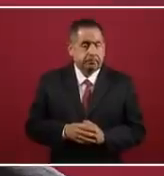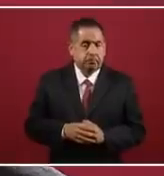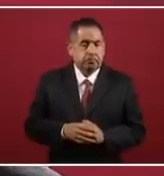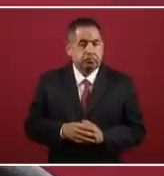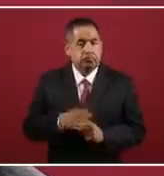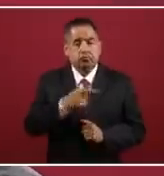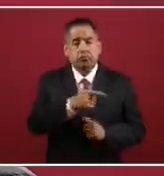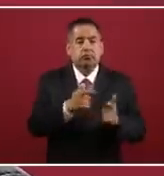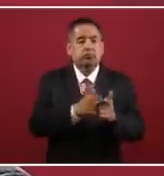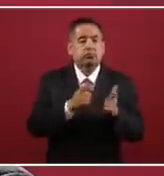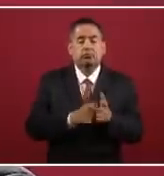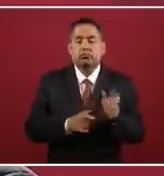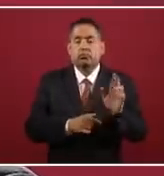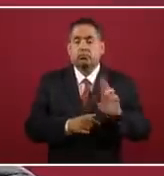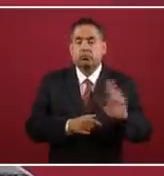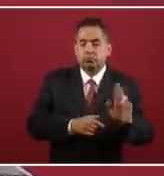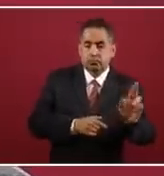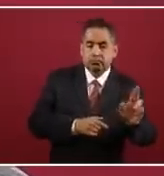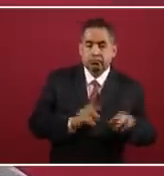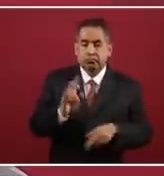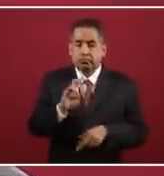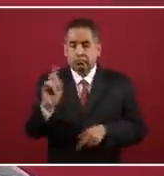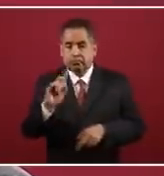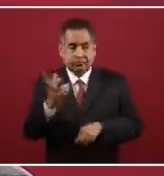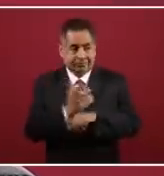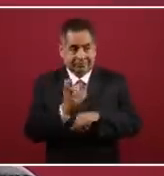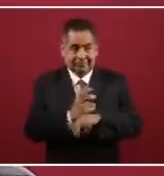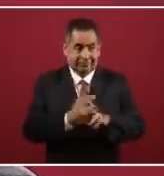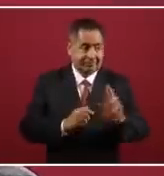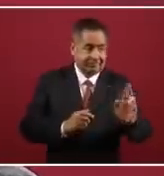del Partido Republicano como del Partido Demócrata.